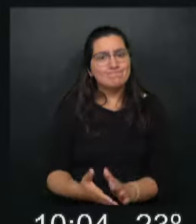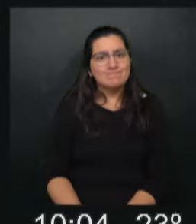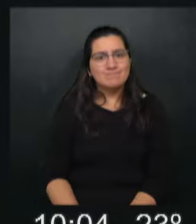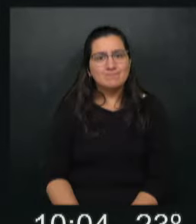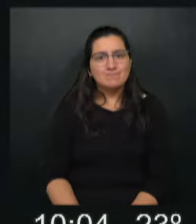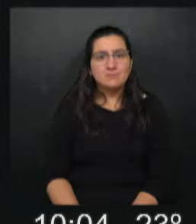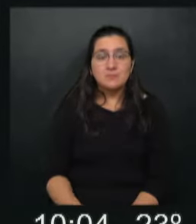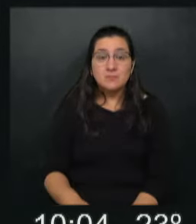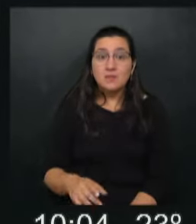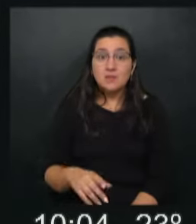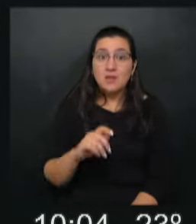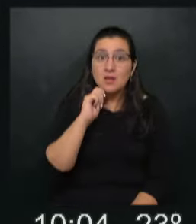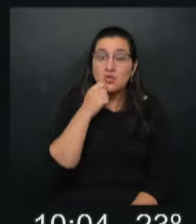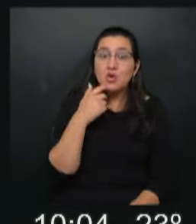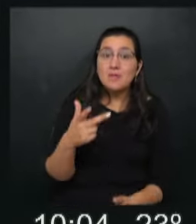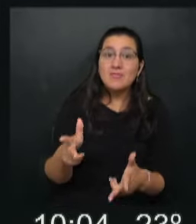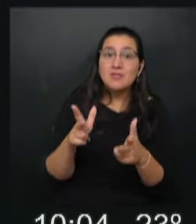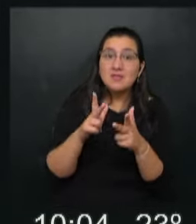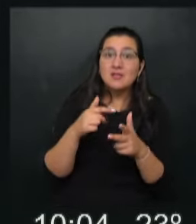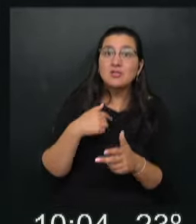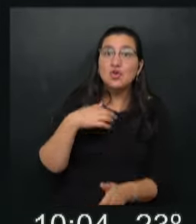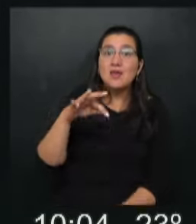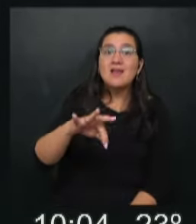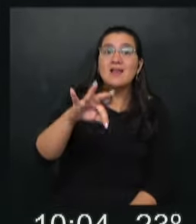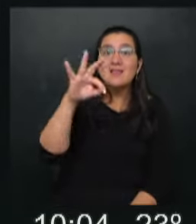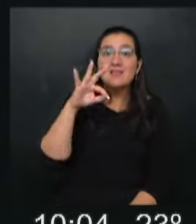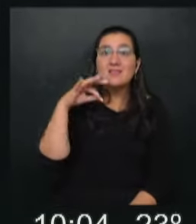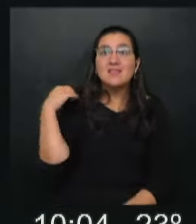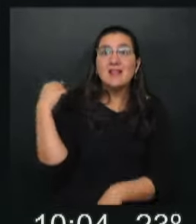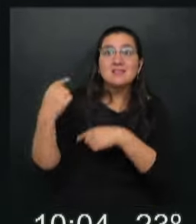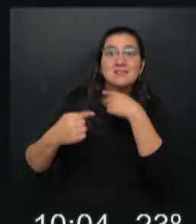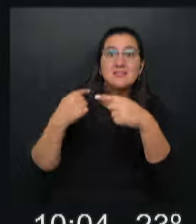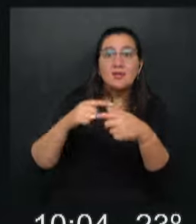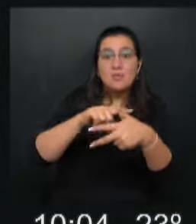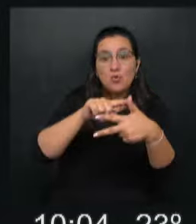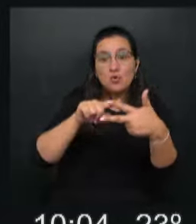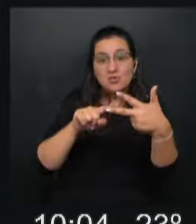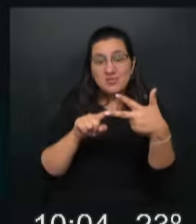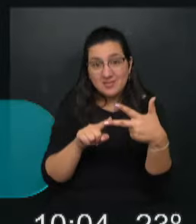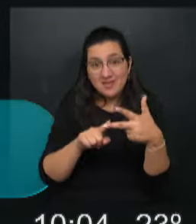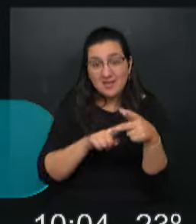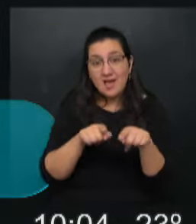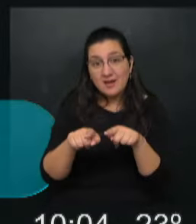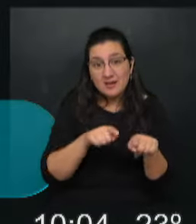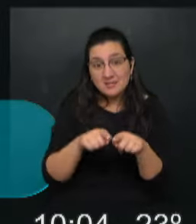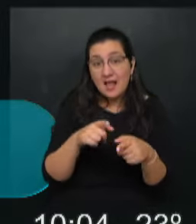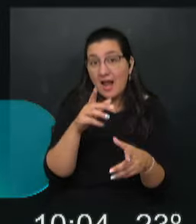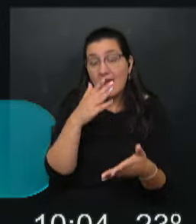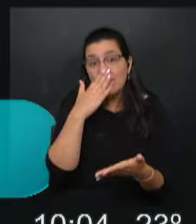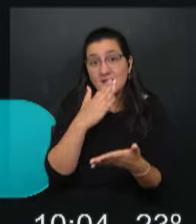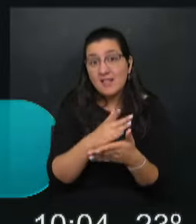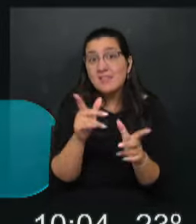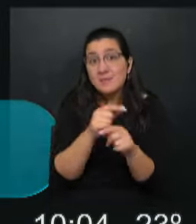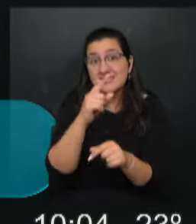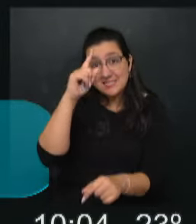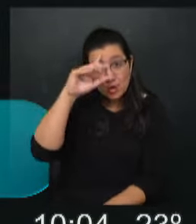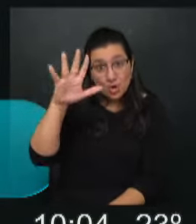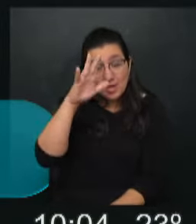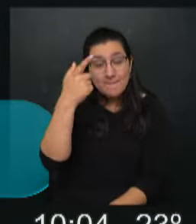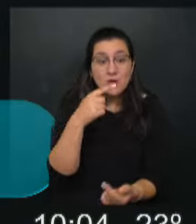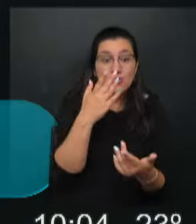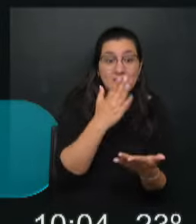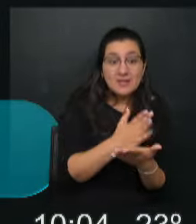me señalaste de que transité, digamos, por 3 carreras, después terminé completando Psicología, pero tanto el Derecho